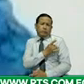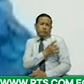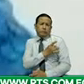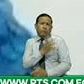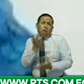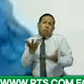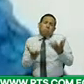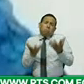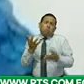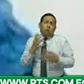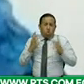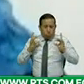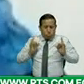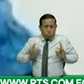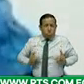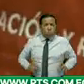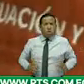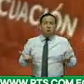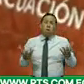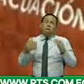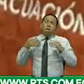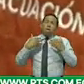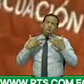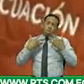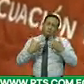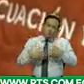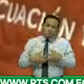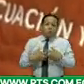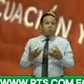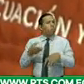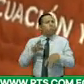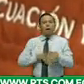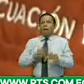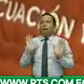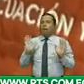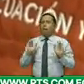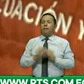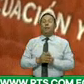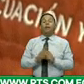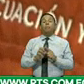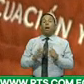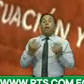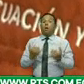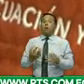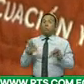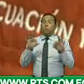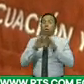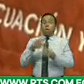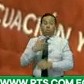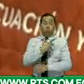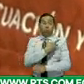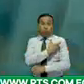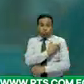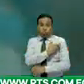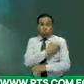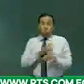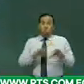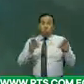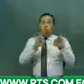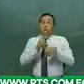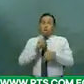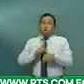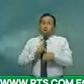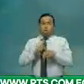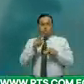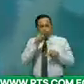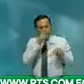generalizado de las articulaciones, decaimiento. Es por ello que se torna indispensable la observación de los pacientes tras la vacunación. De su lado, la Organización